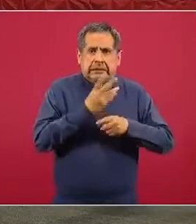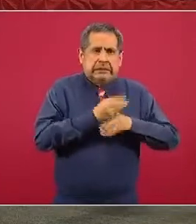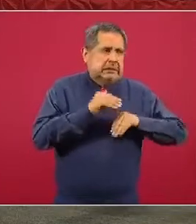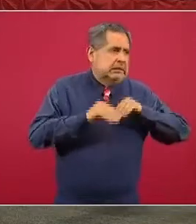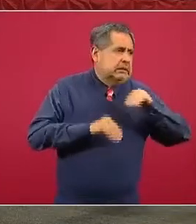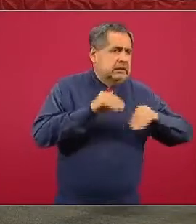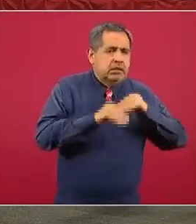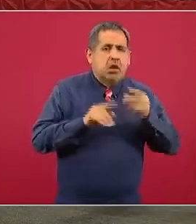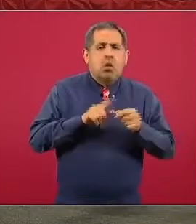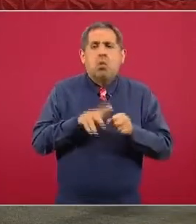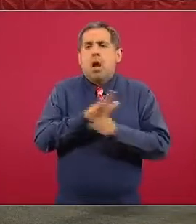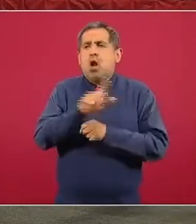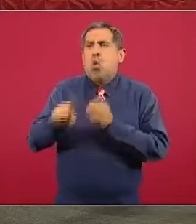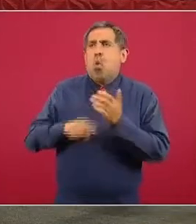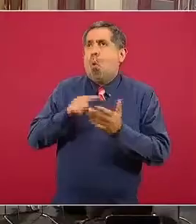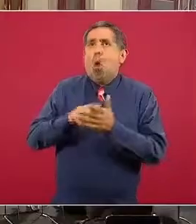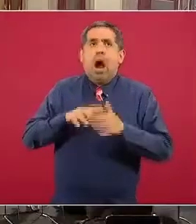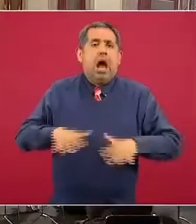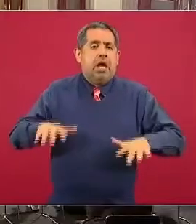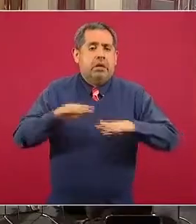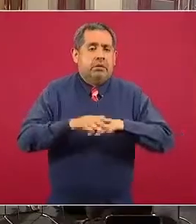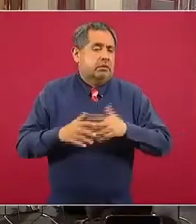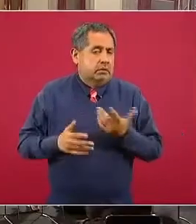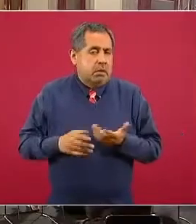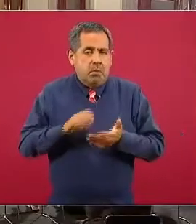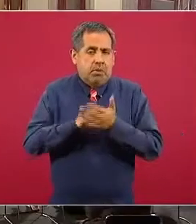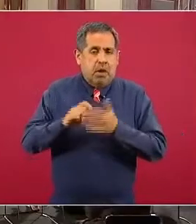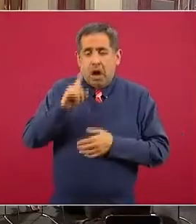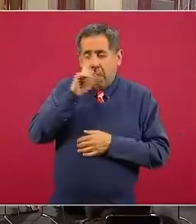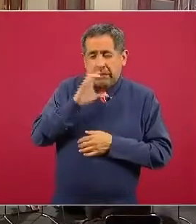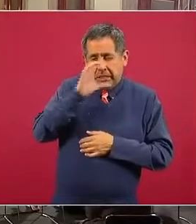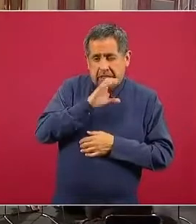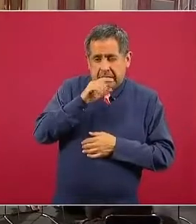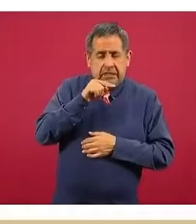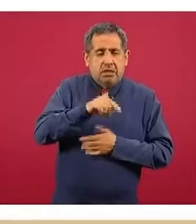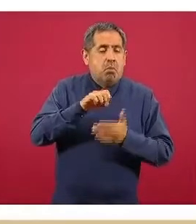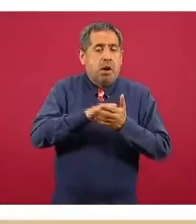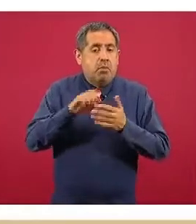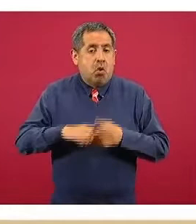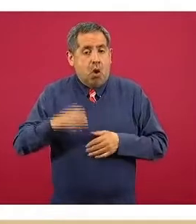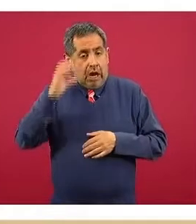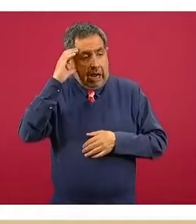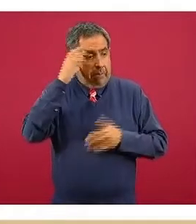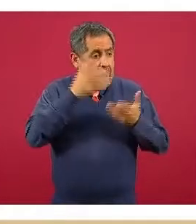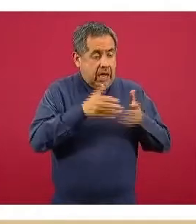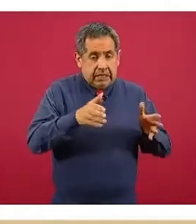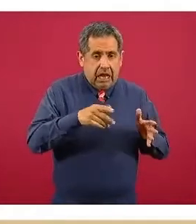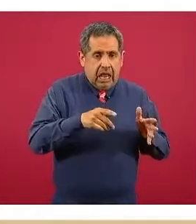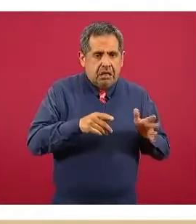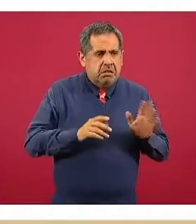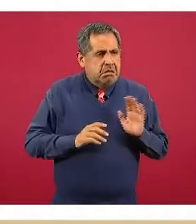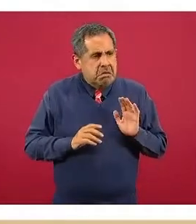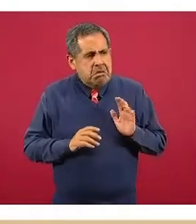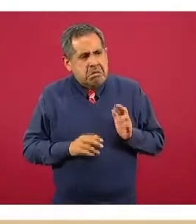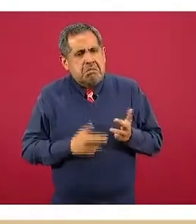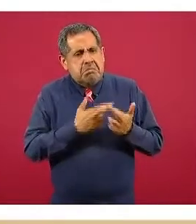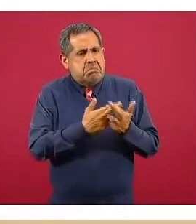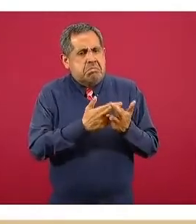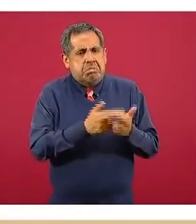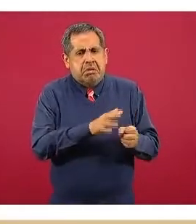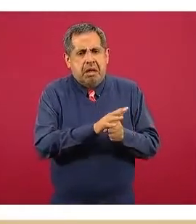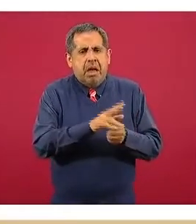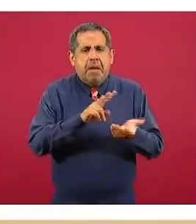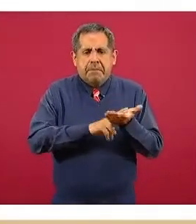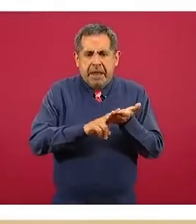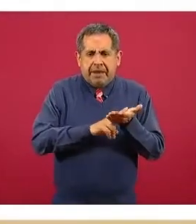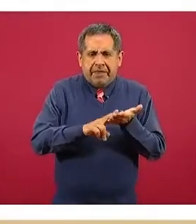del rango en donde se encuentra. Entonces, en el caso de Aguascalientes podemos ver que, por ejemplo, las camas generales todavía se encuentran en un rango verde, es